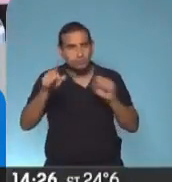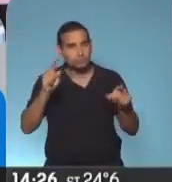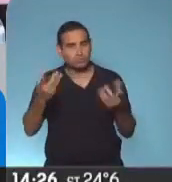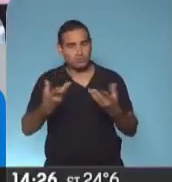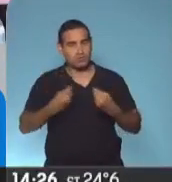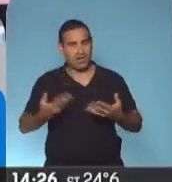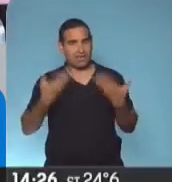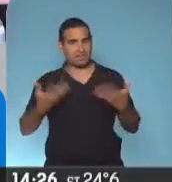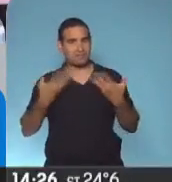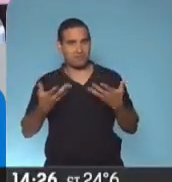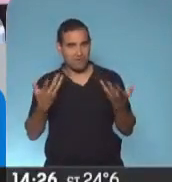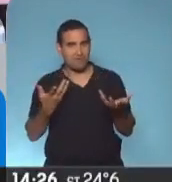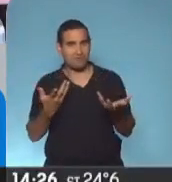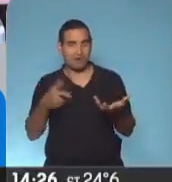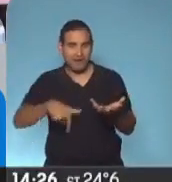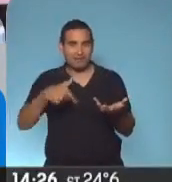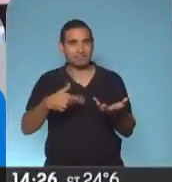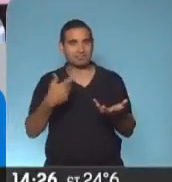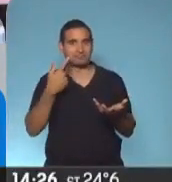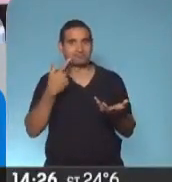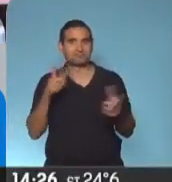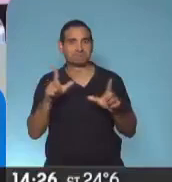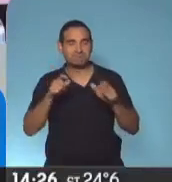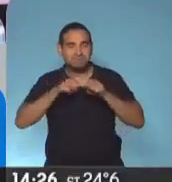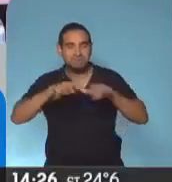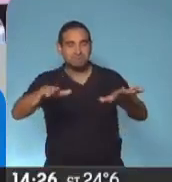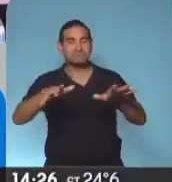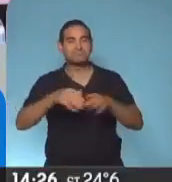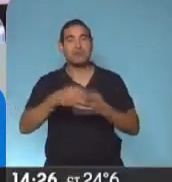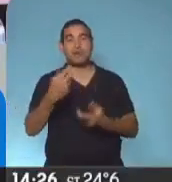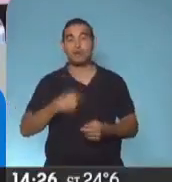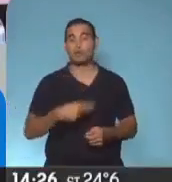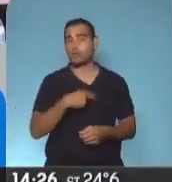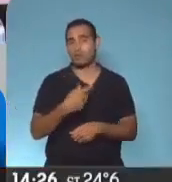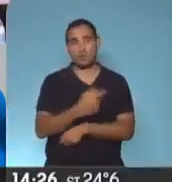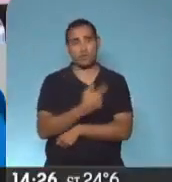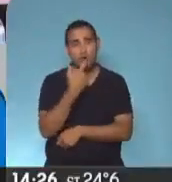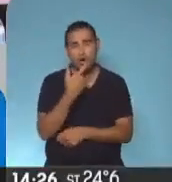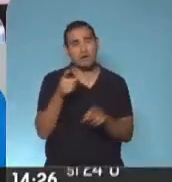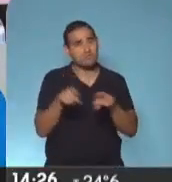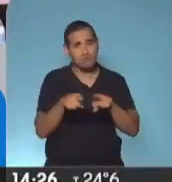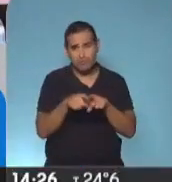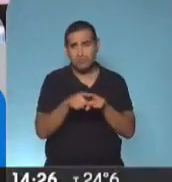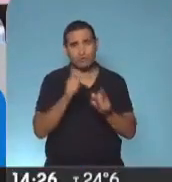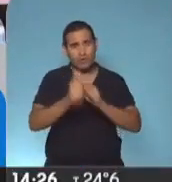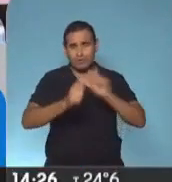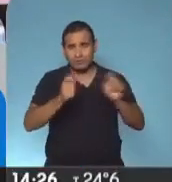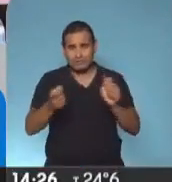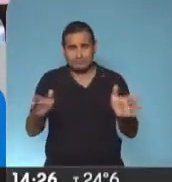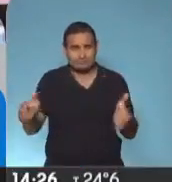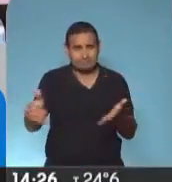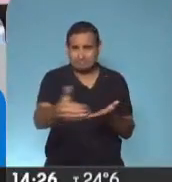aliento para esta palabra, para esta gesta, digamos. La Cruz Roja, con todo lo donado, va a utilizar todos sus